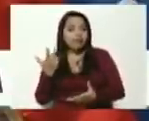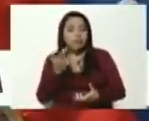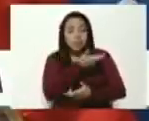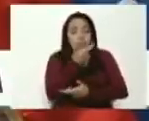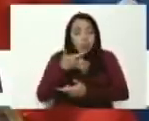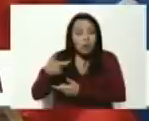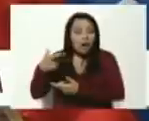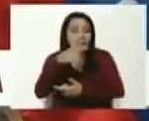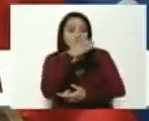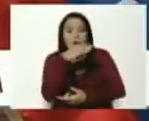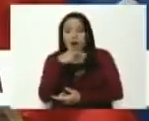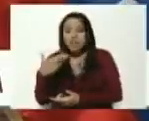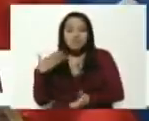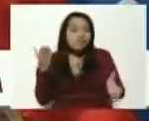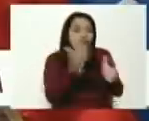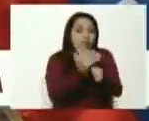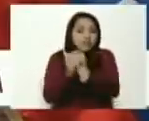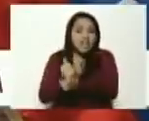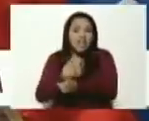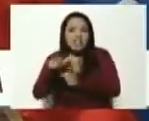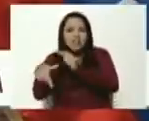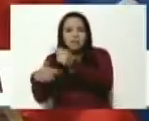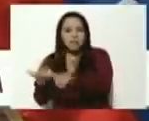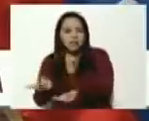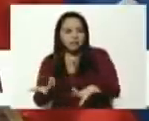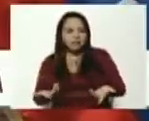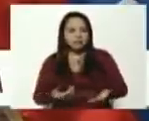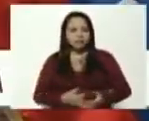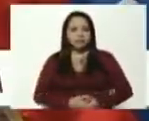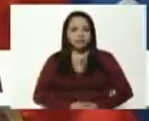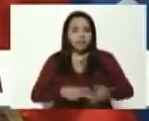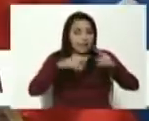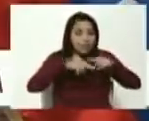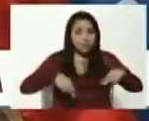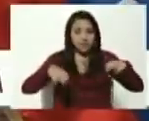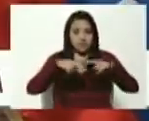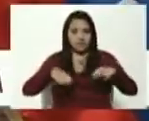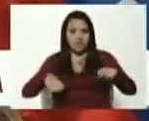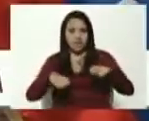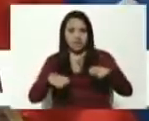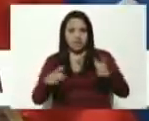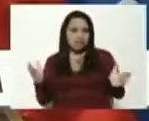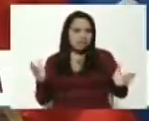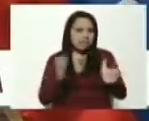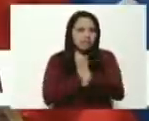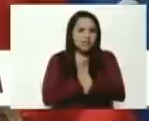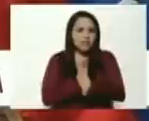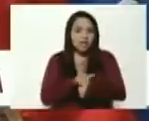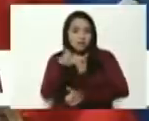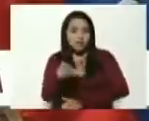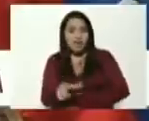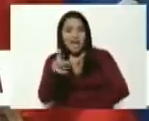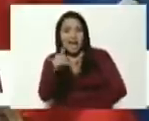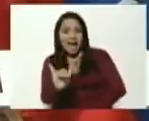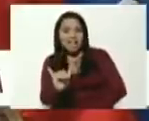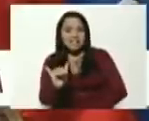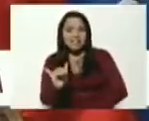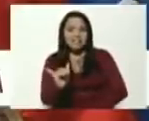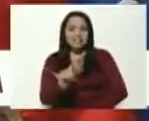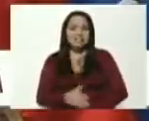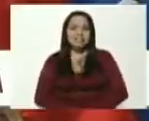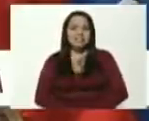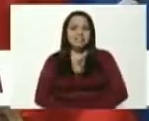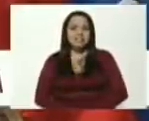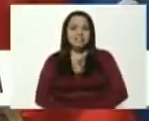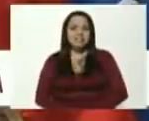la persona y luego que se investiga, se descubre que estamos tras